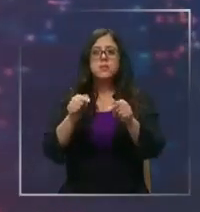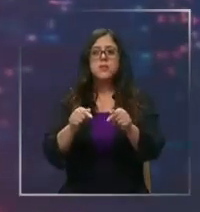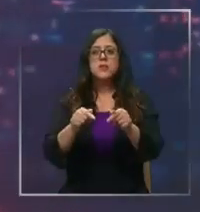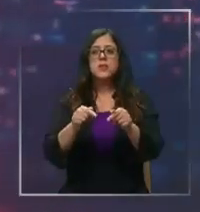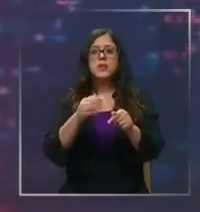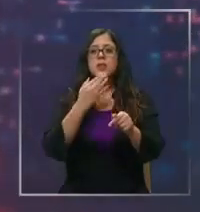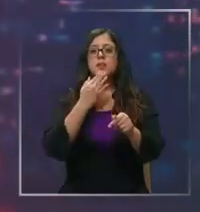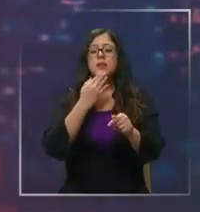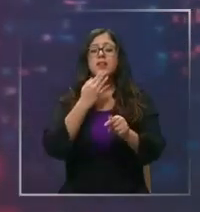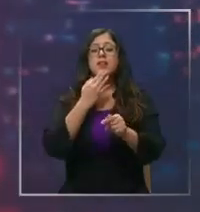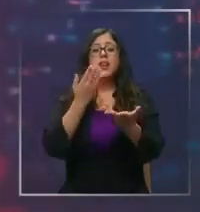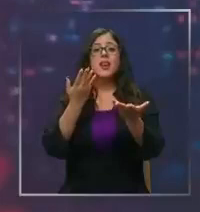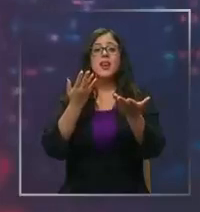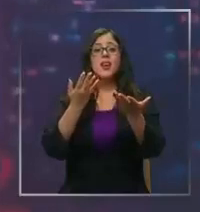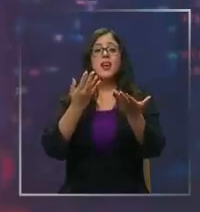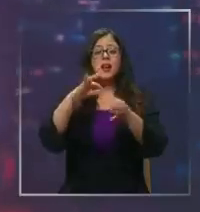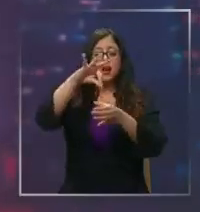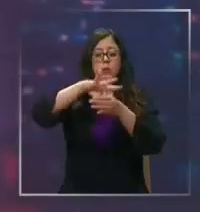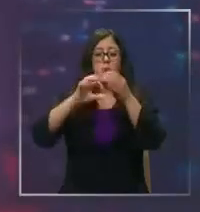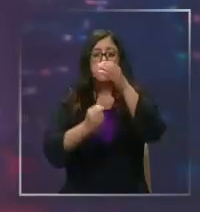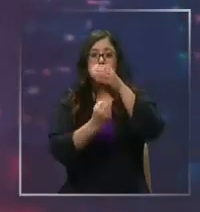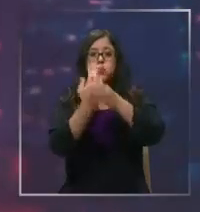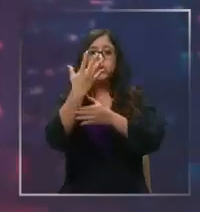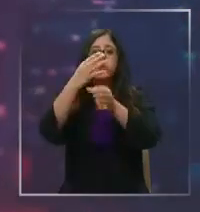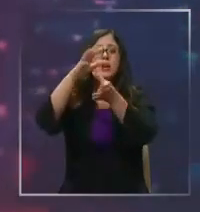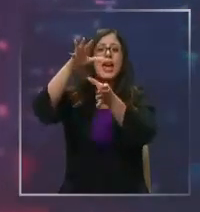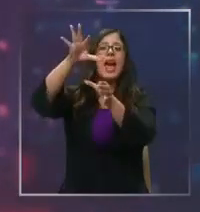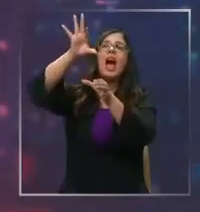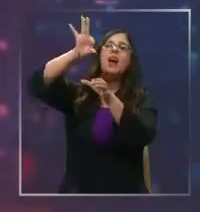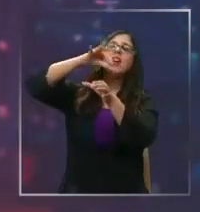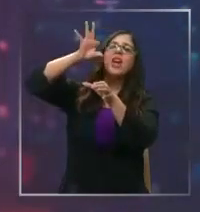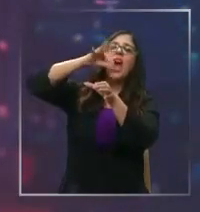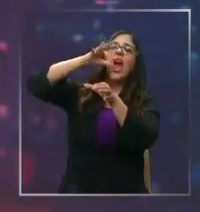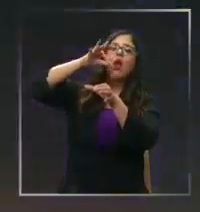fuertemente a los viñedos que están instalados en la zona de emergencia.